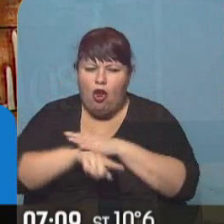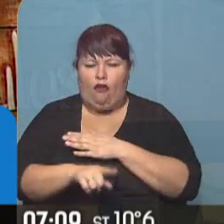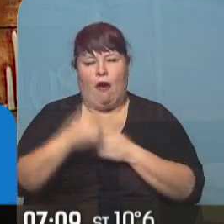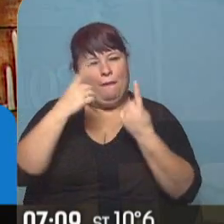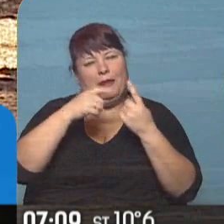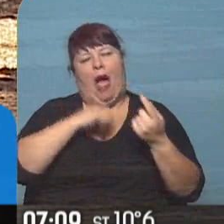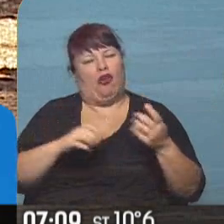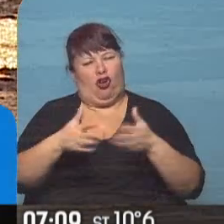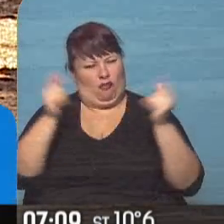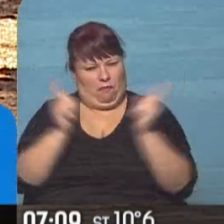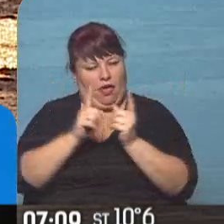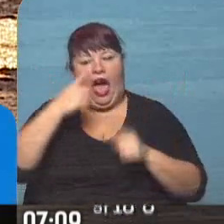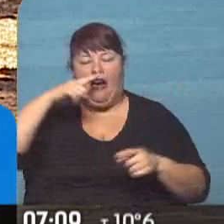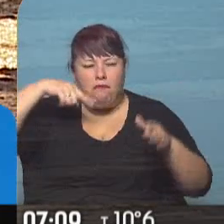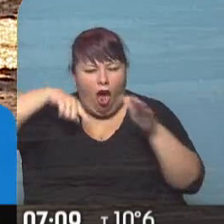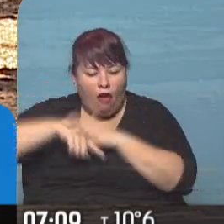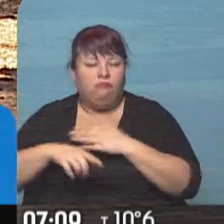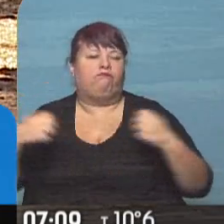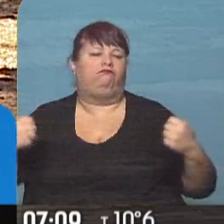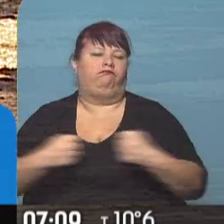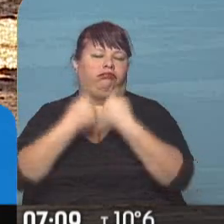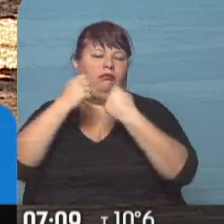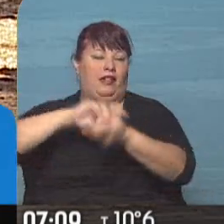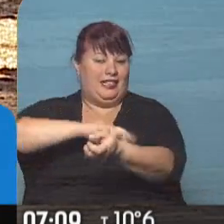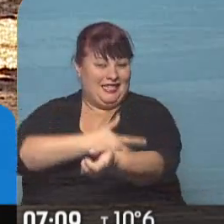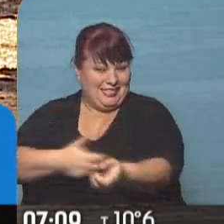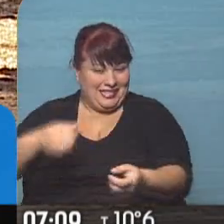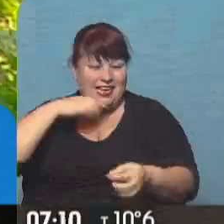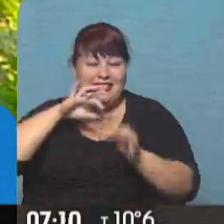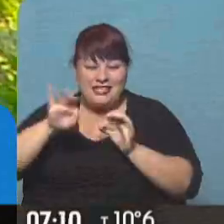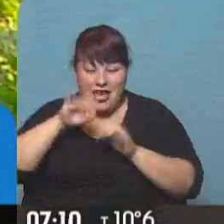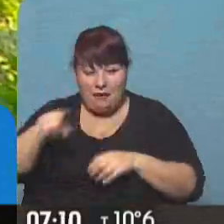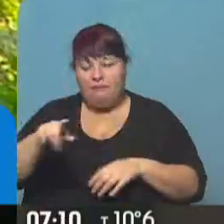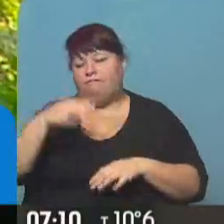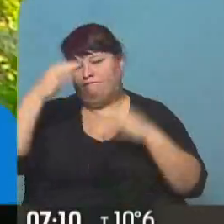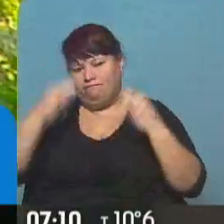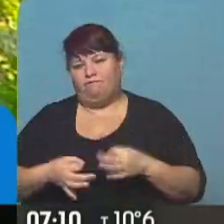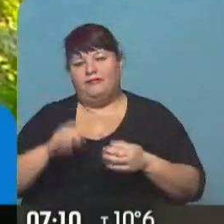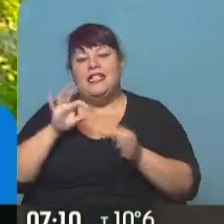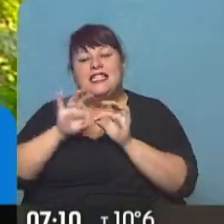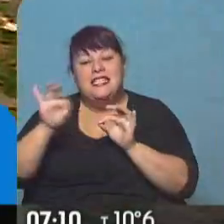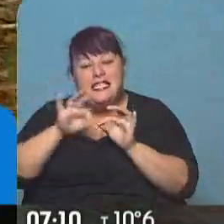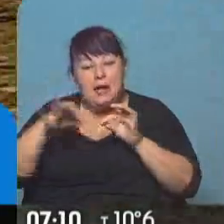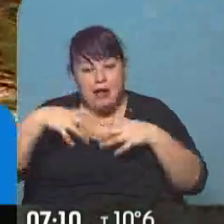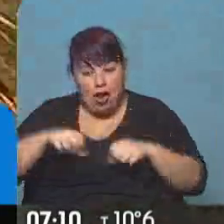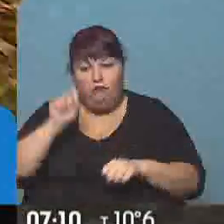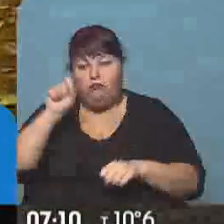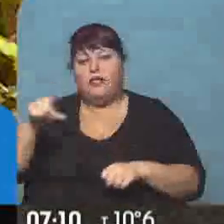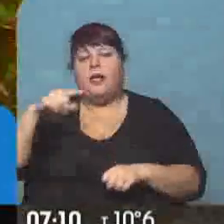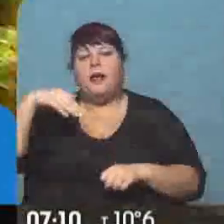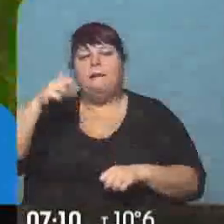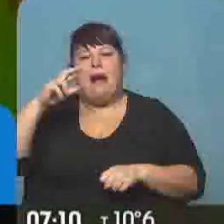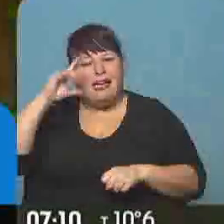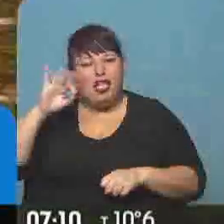primera autopsia. Finalmente, el cotejo de ADN encontrado en el cuerpo confirmó que el semen hallado corresponde a